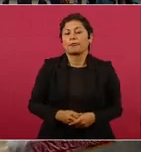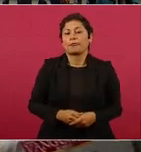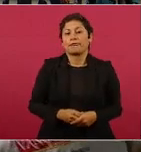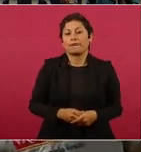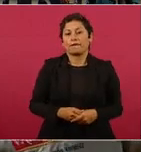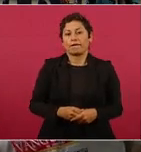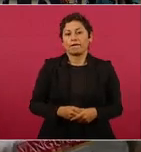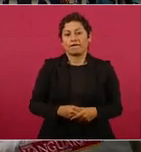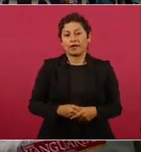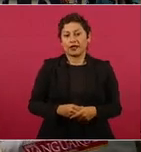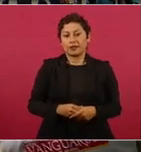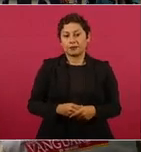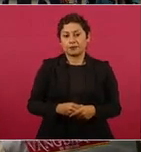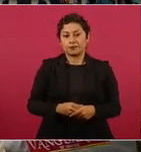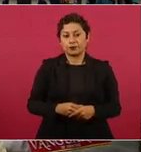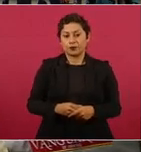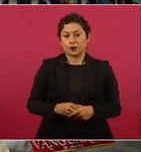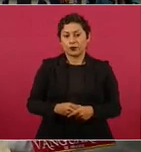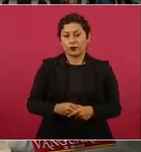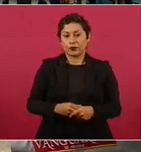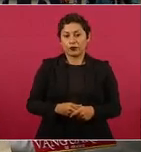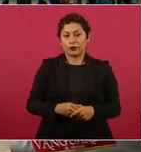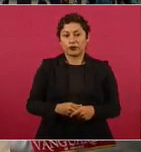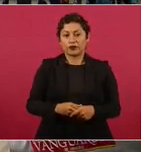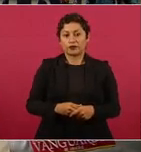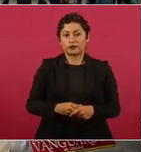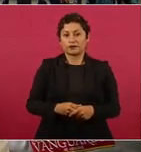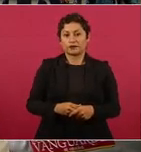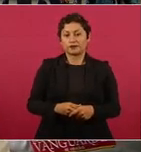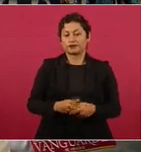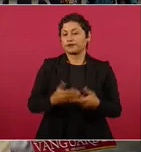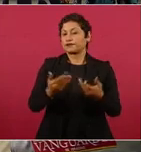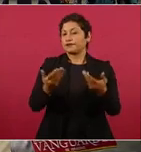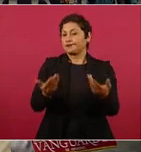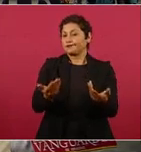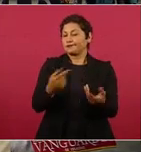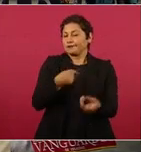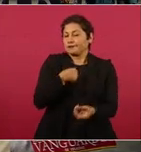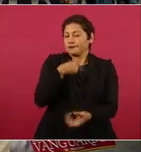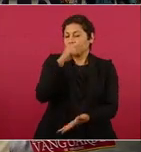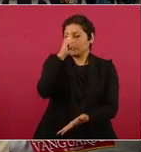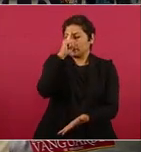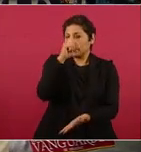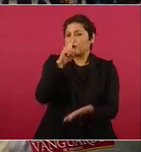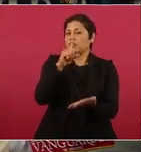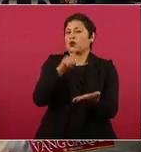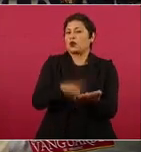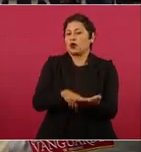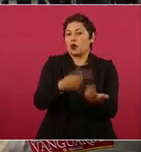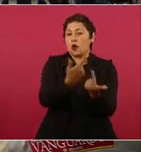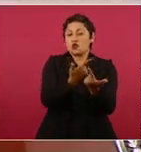en todos los partidos y